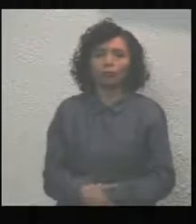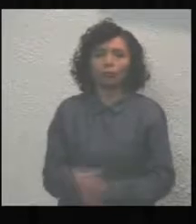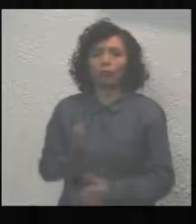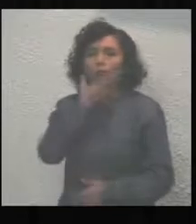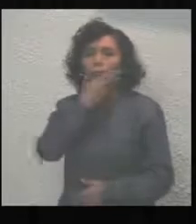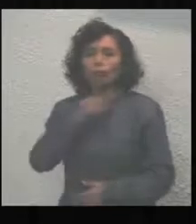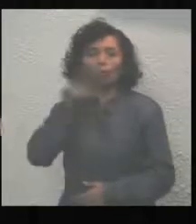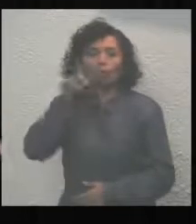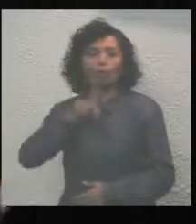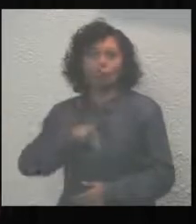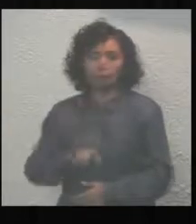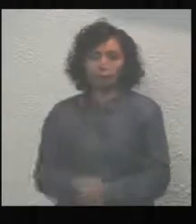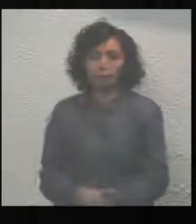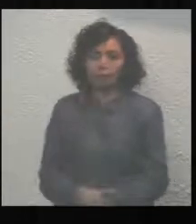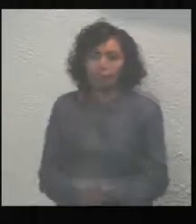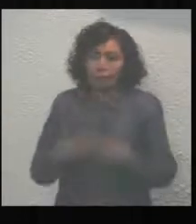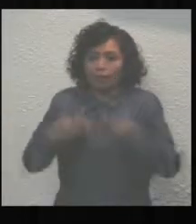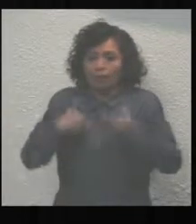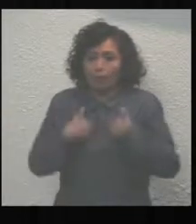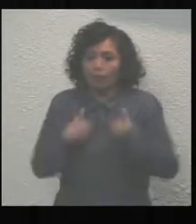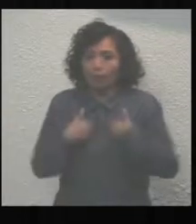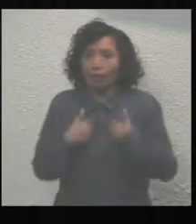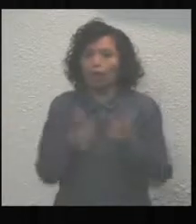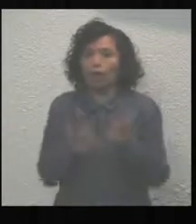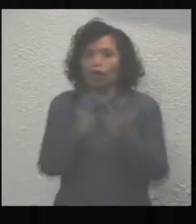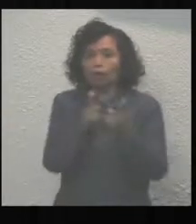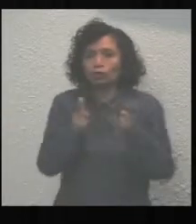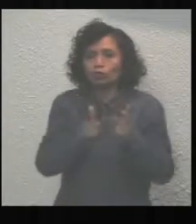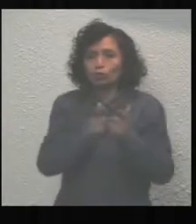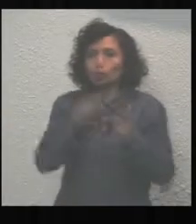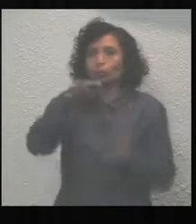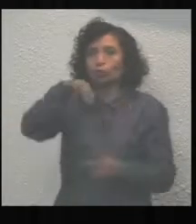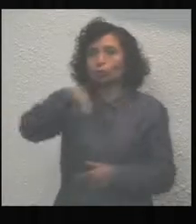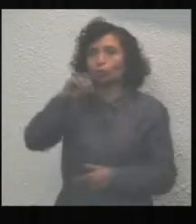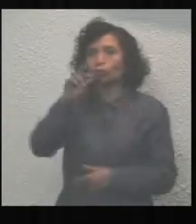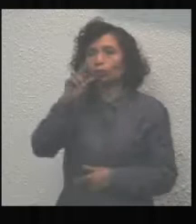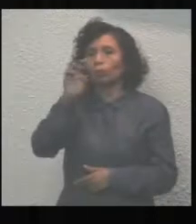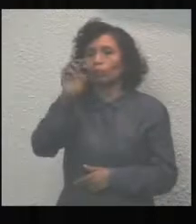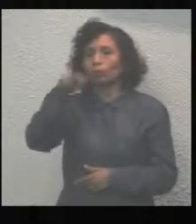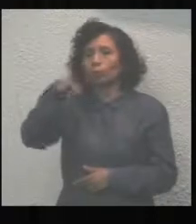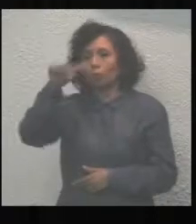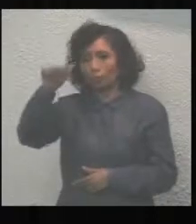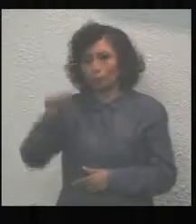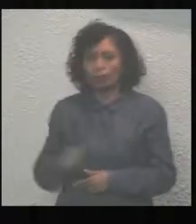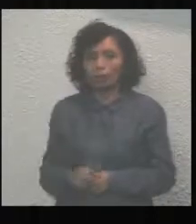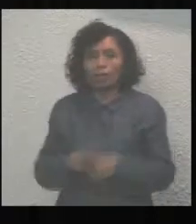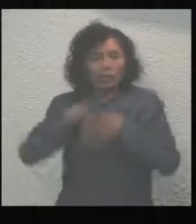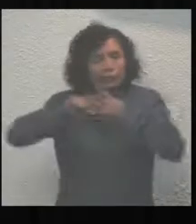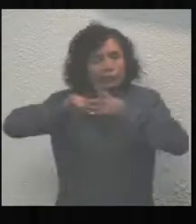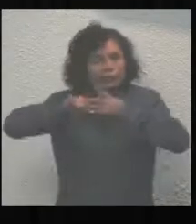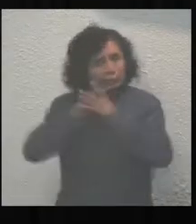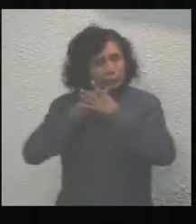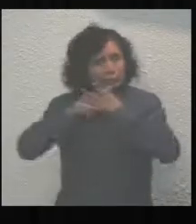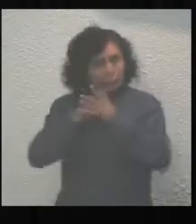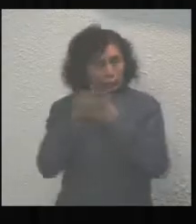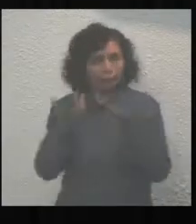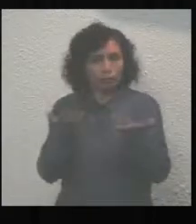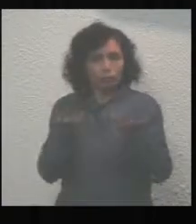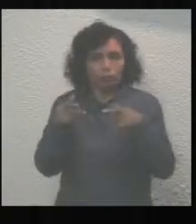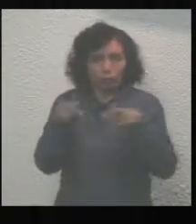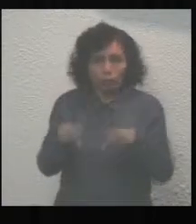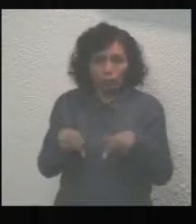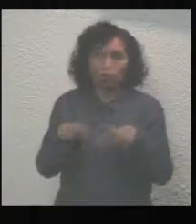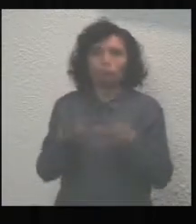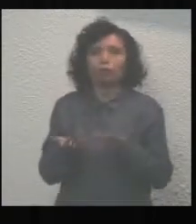y señores para la fracción parlamentaria de Morena en el inicio de esta sed de esta décima séptima